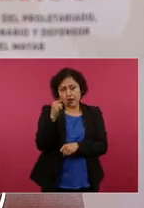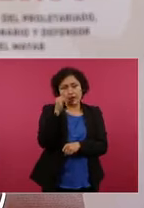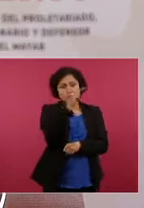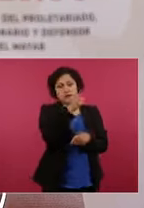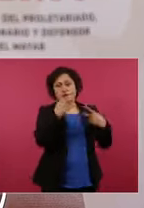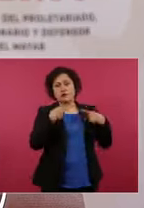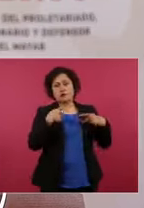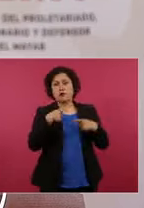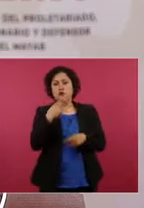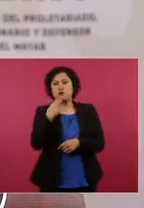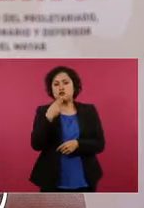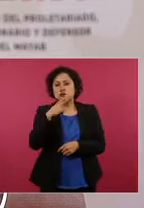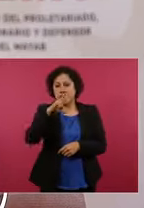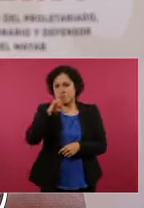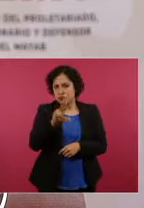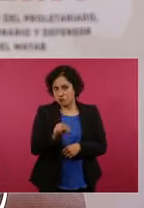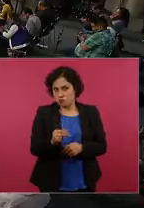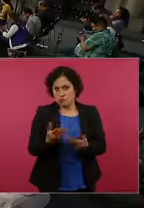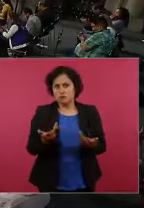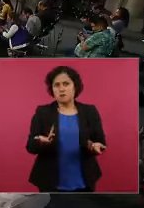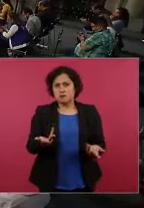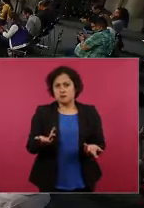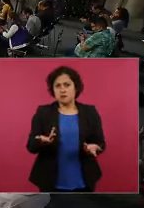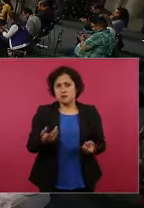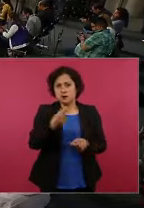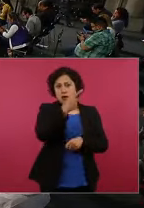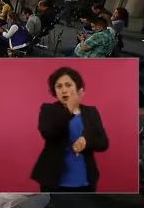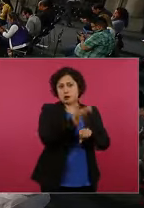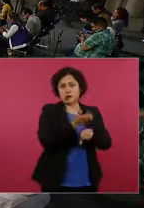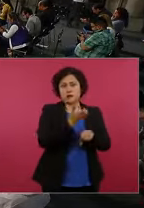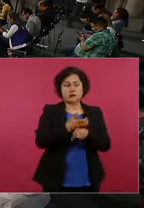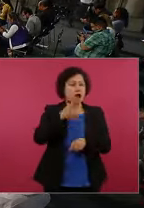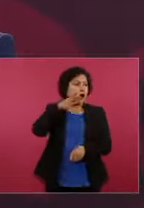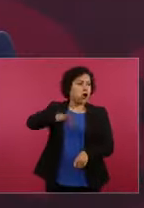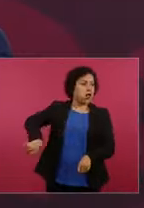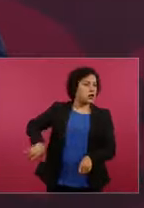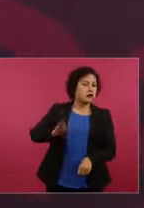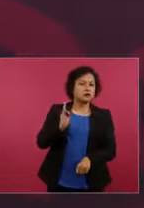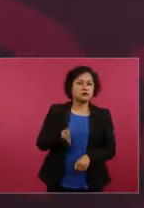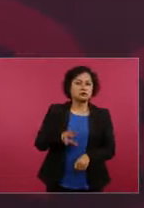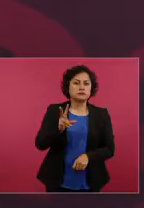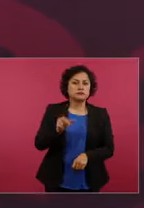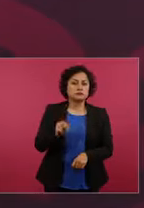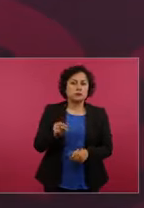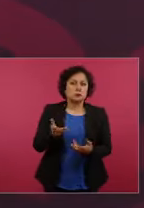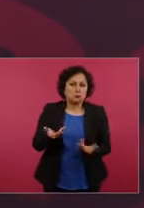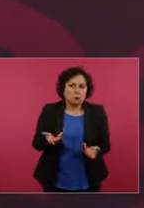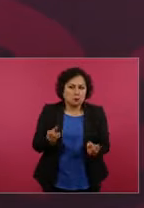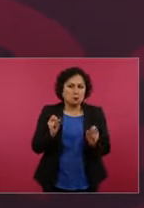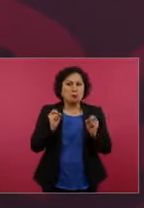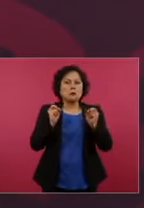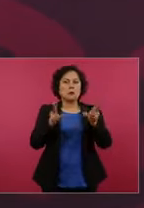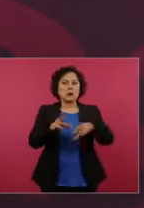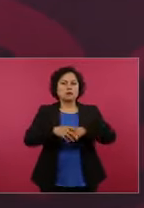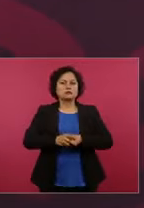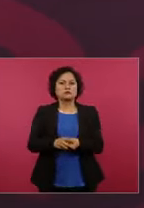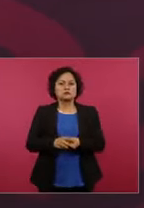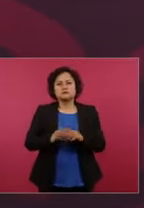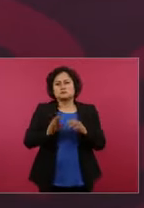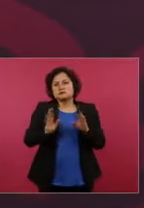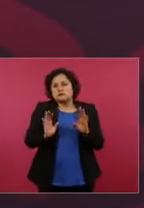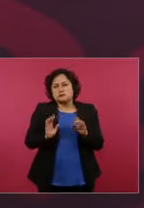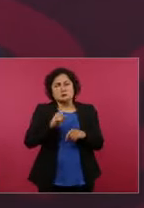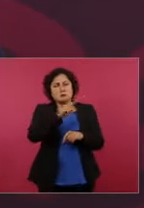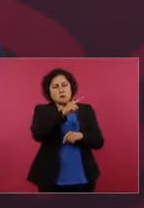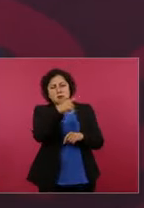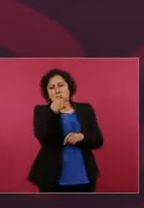y hasta ahora no lo han aceptado. Entonces ellos sí pueden hacer sus estudios,